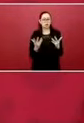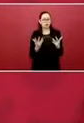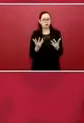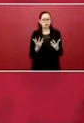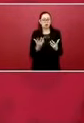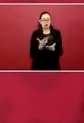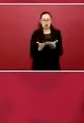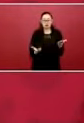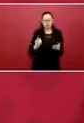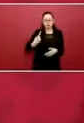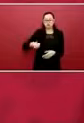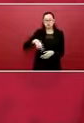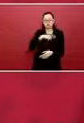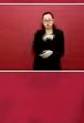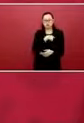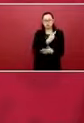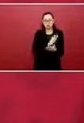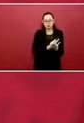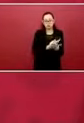otorgar ahora